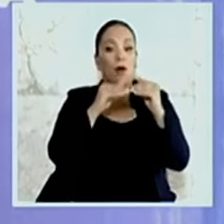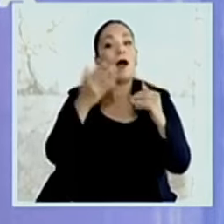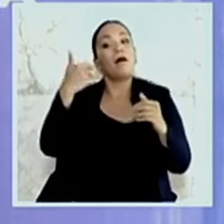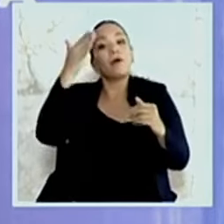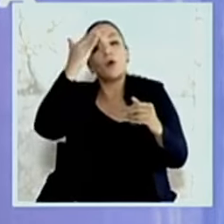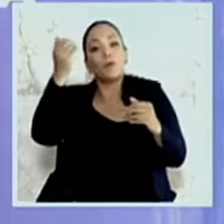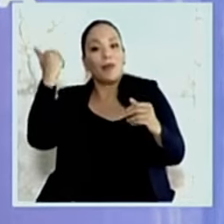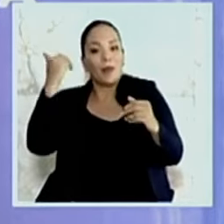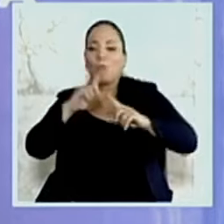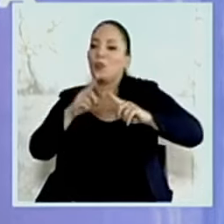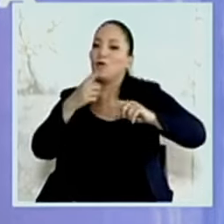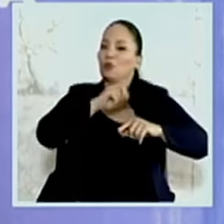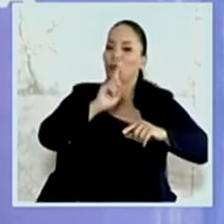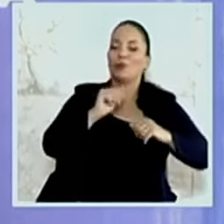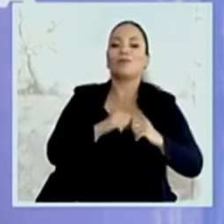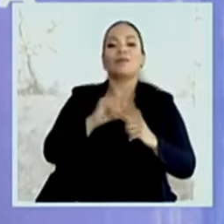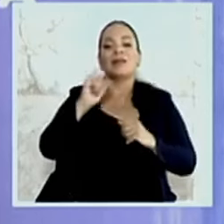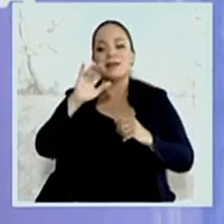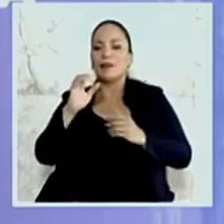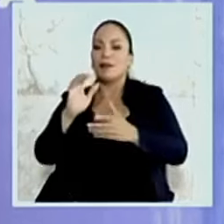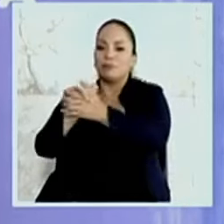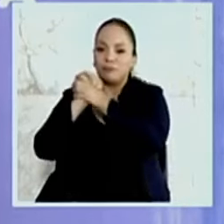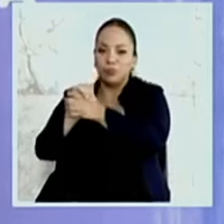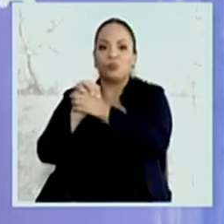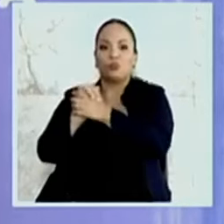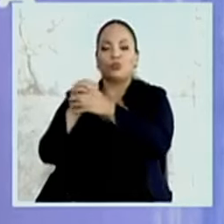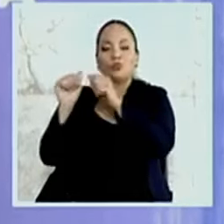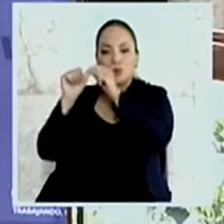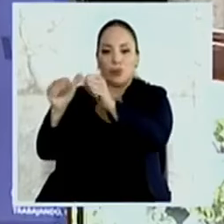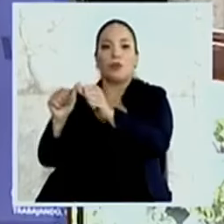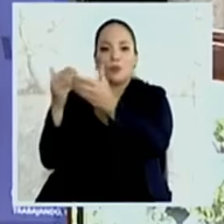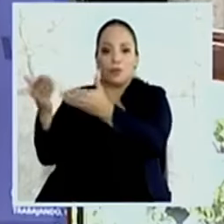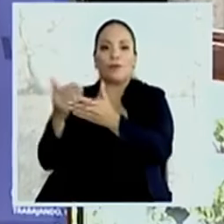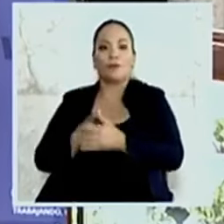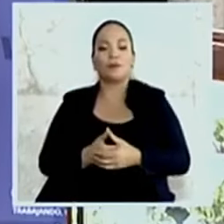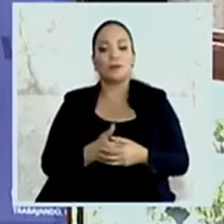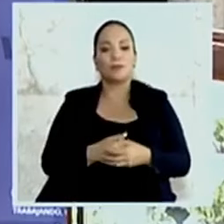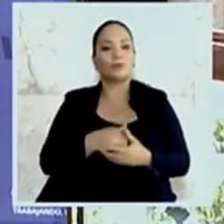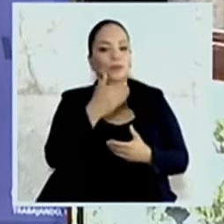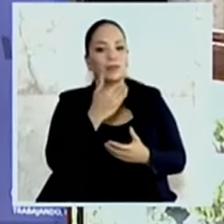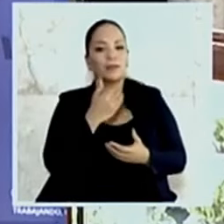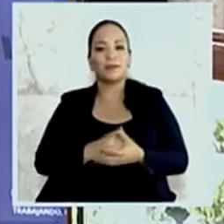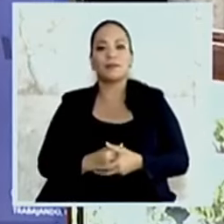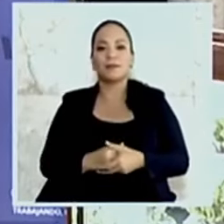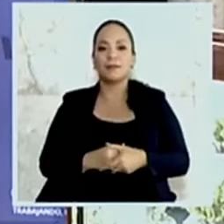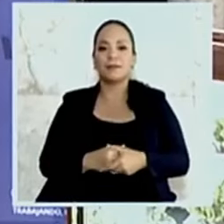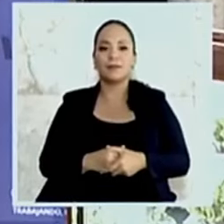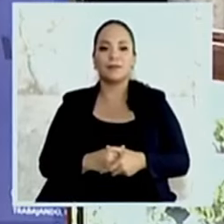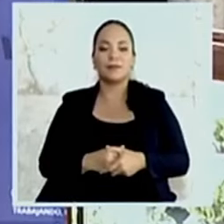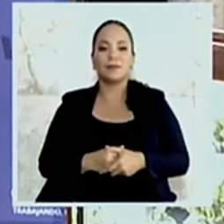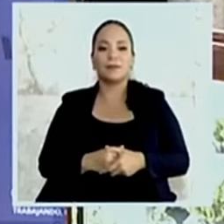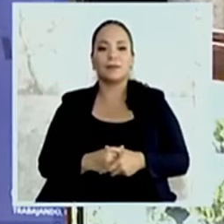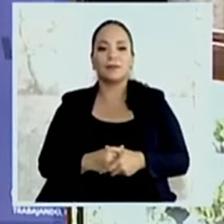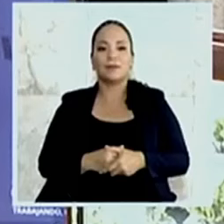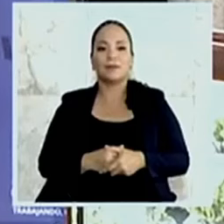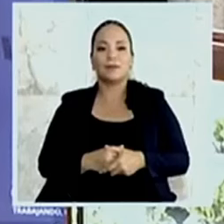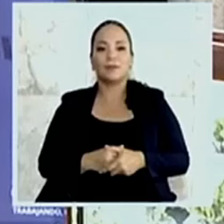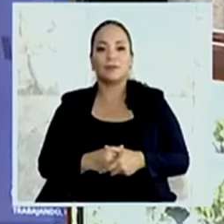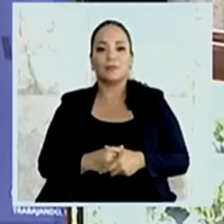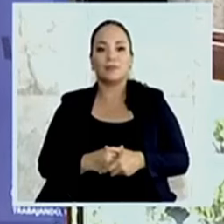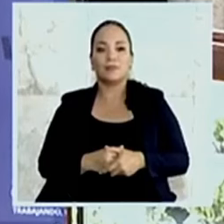se trata de equidad. Y este es un país, se nos había olvidado, pero es un país equitativo. El ICE está